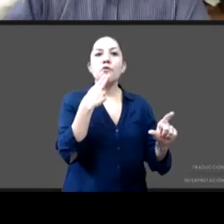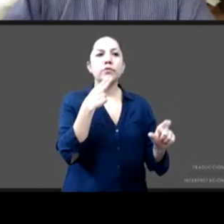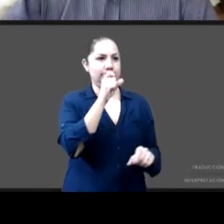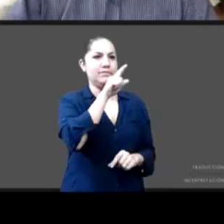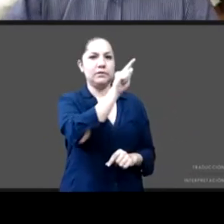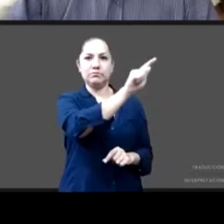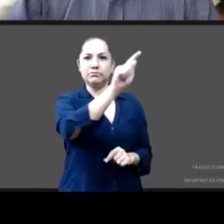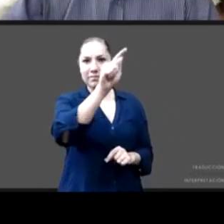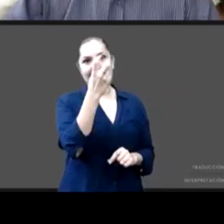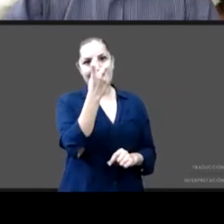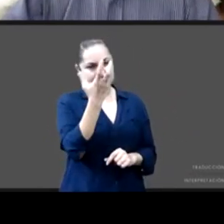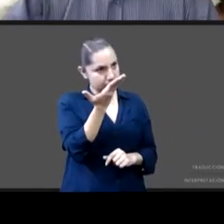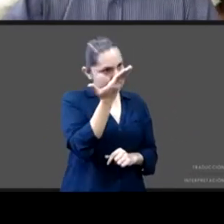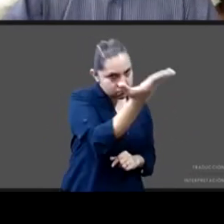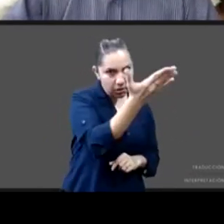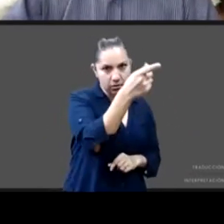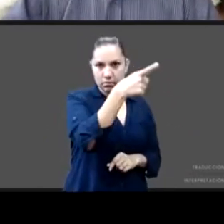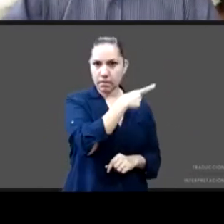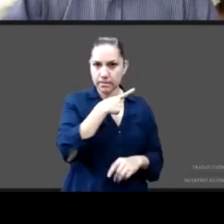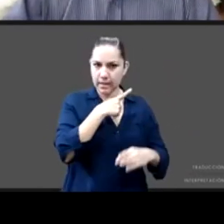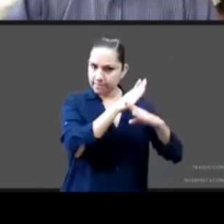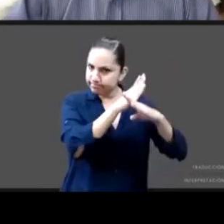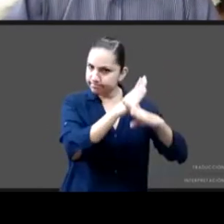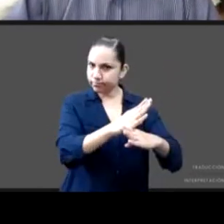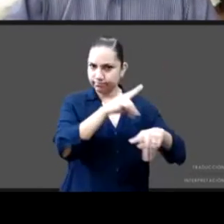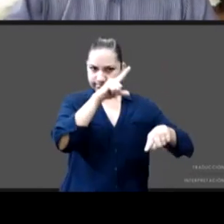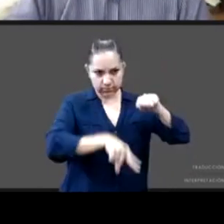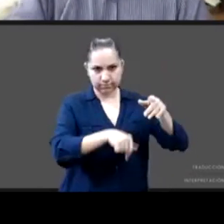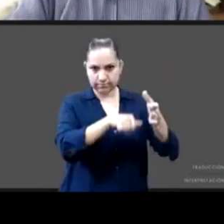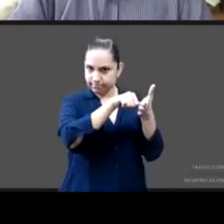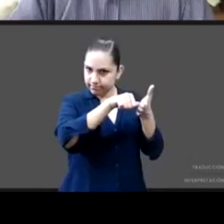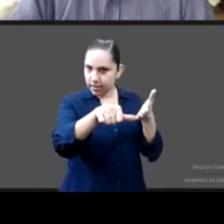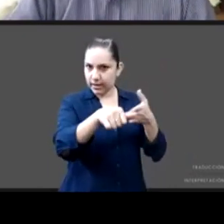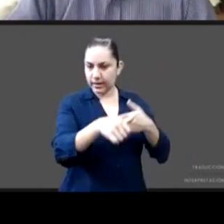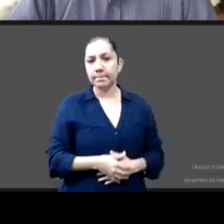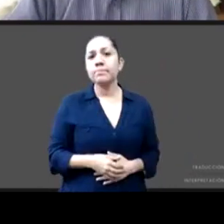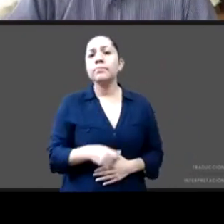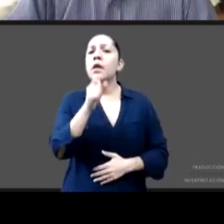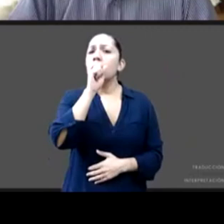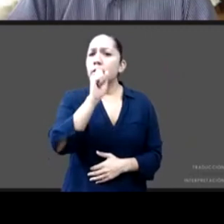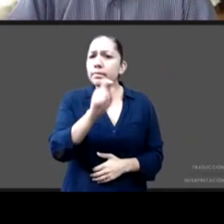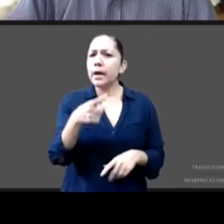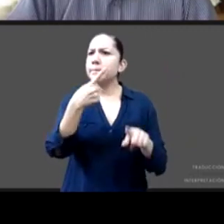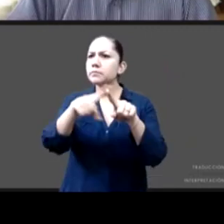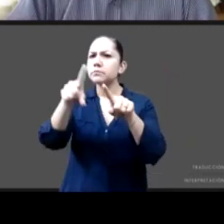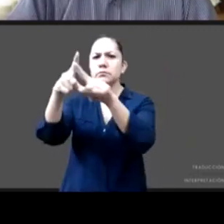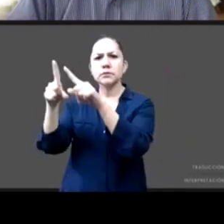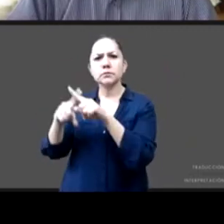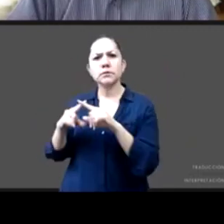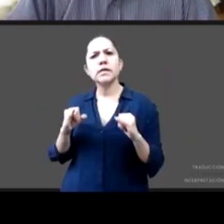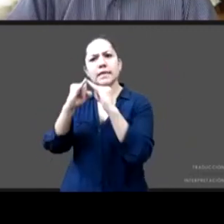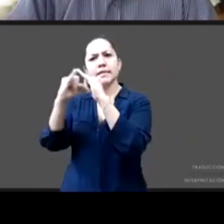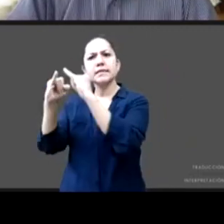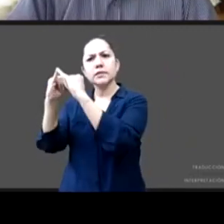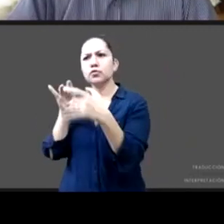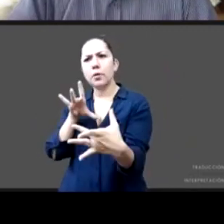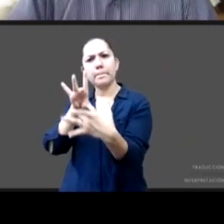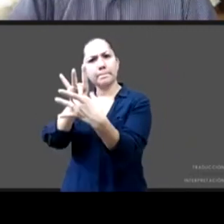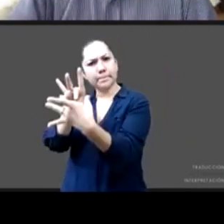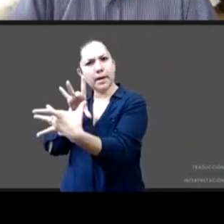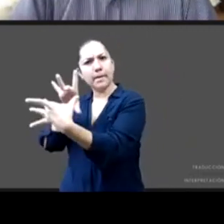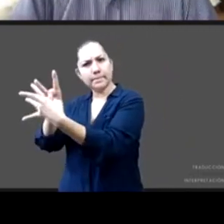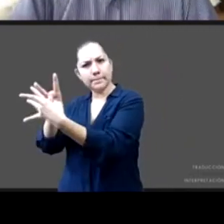Y otro tema es, existen muchas opciones de colaboración institucional de los sectores, del